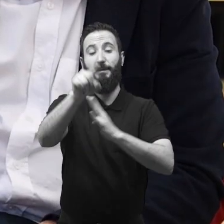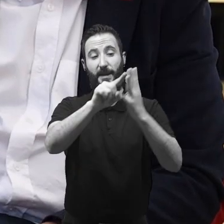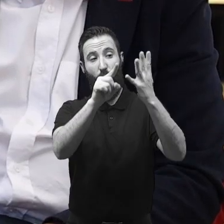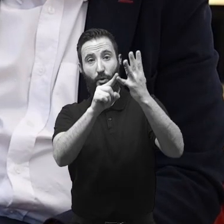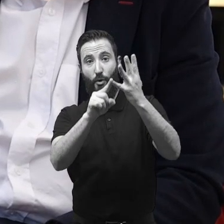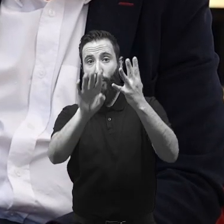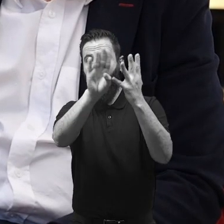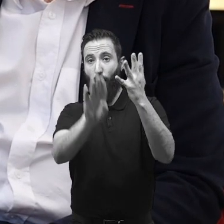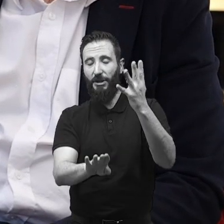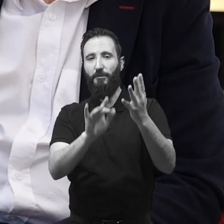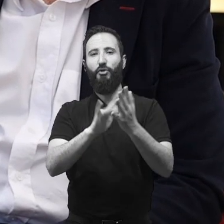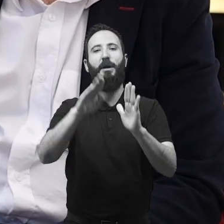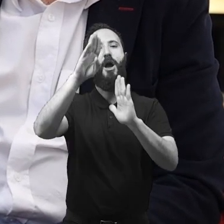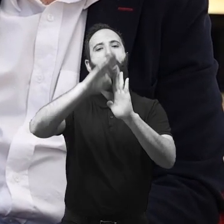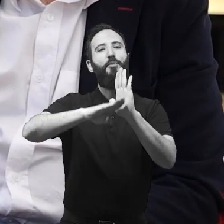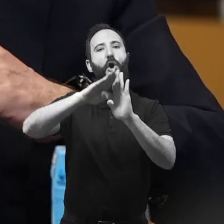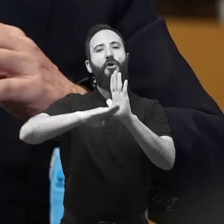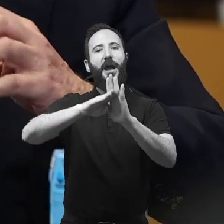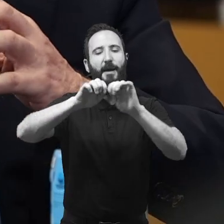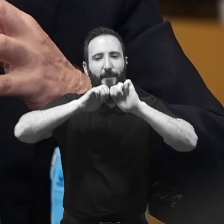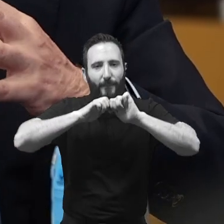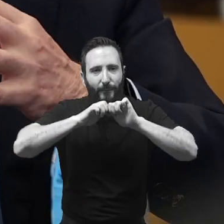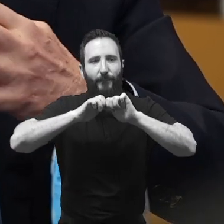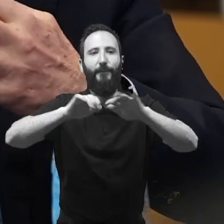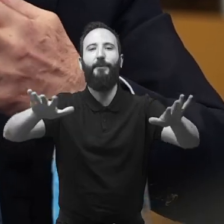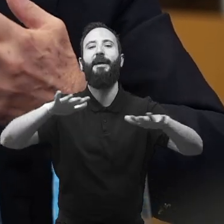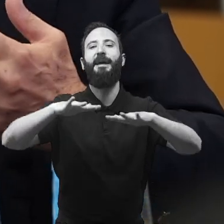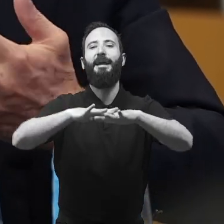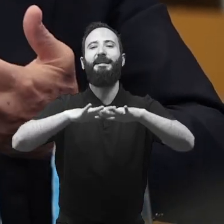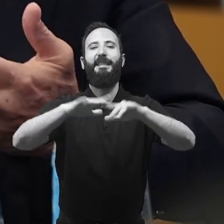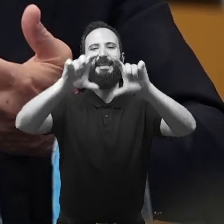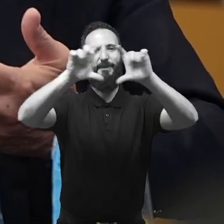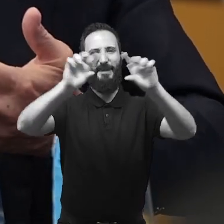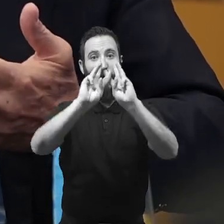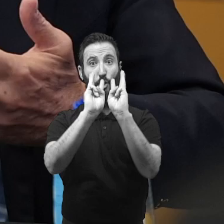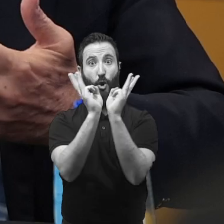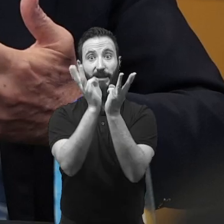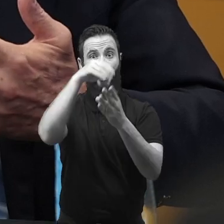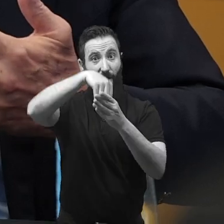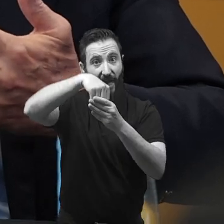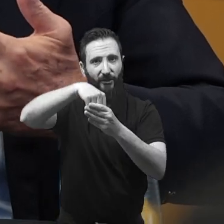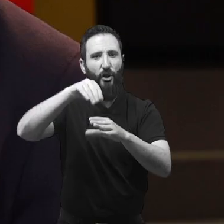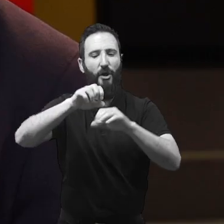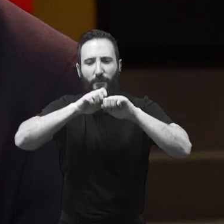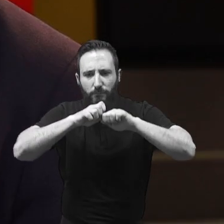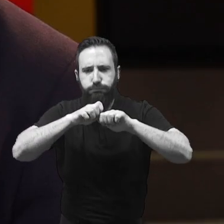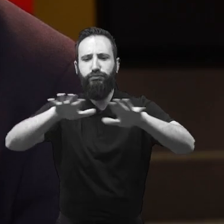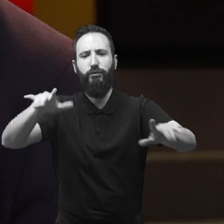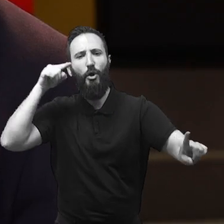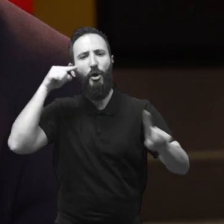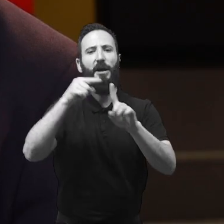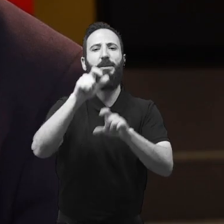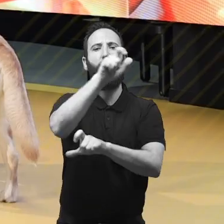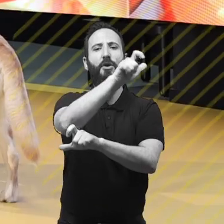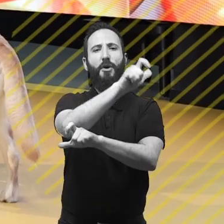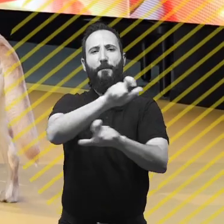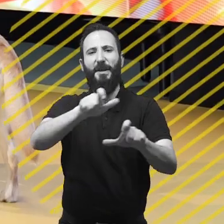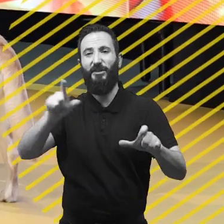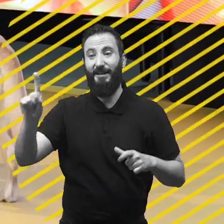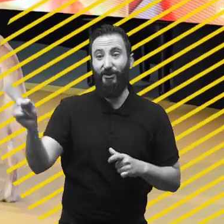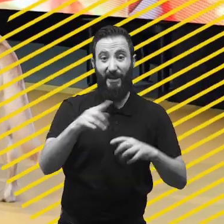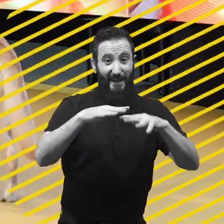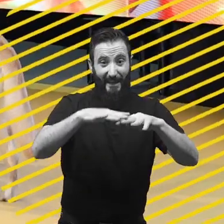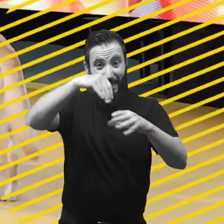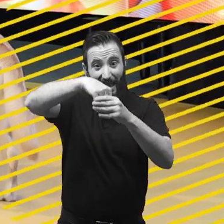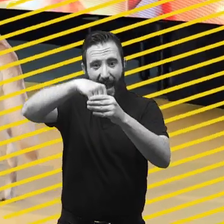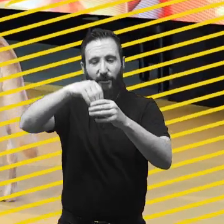este programa entre las redes de las empresas que constituyen el Consejo para poder favorecer el empleo entre dicha red. El